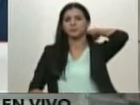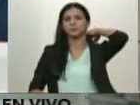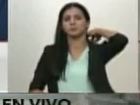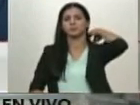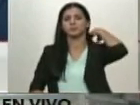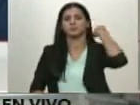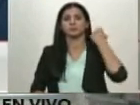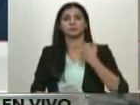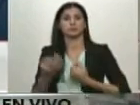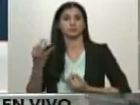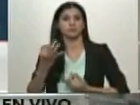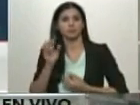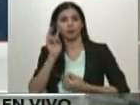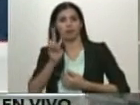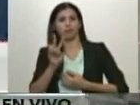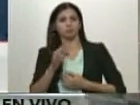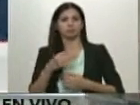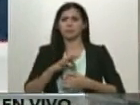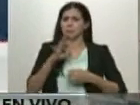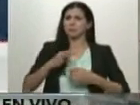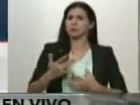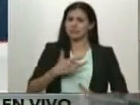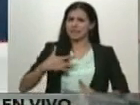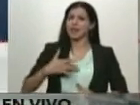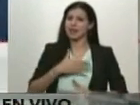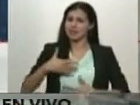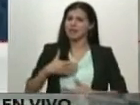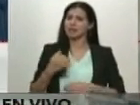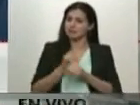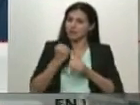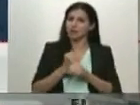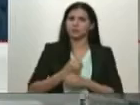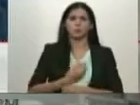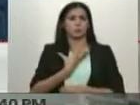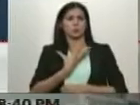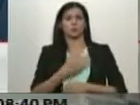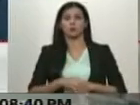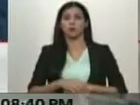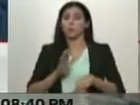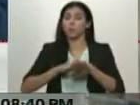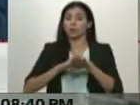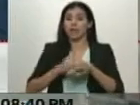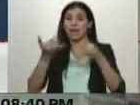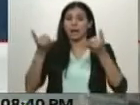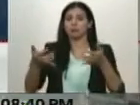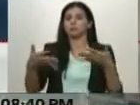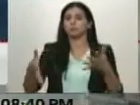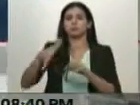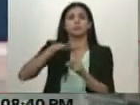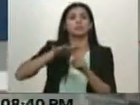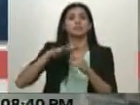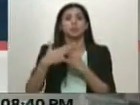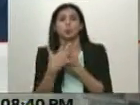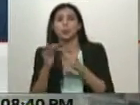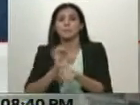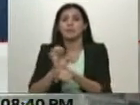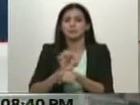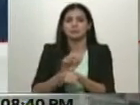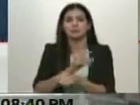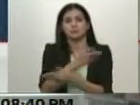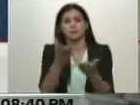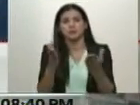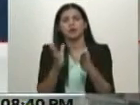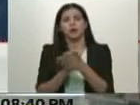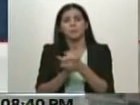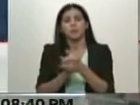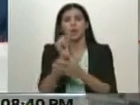con un verdadero espíritu de trabajo digno de la emergencia en la que estamos, venezolanos y venezolanas, queridas